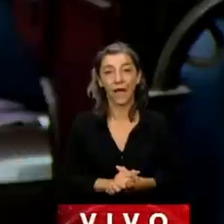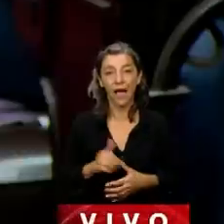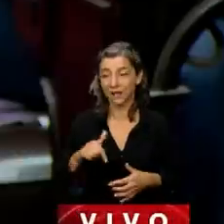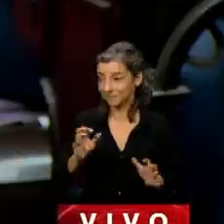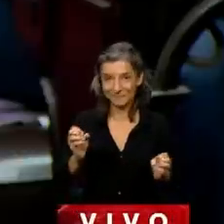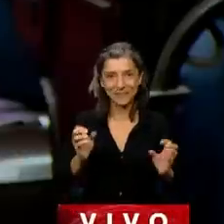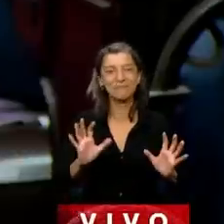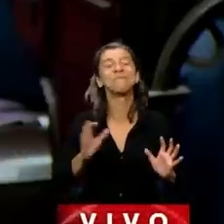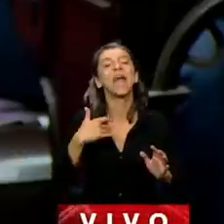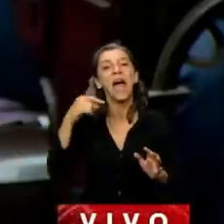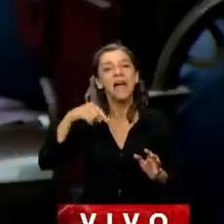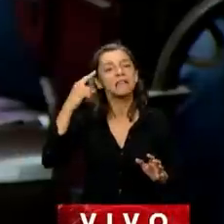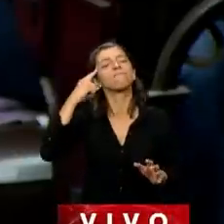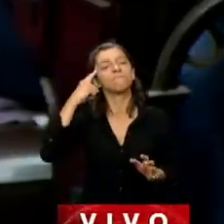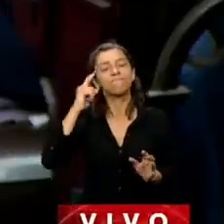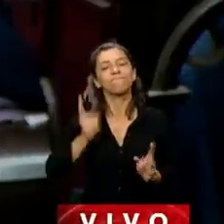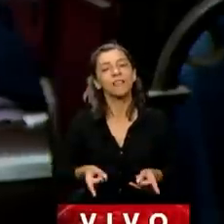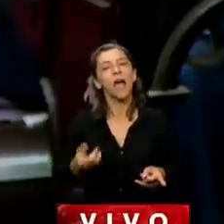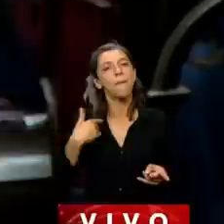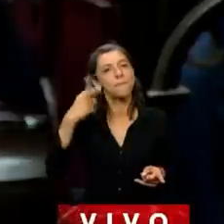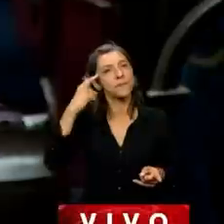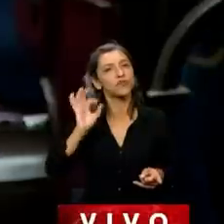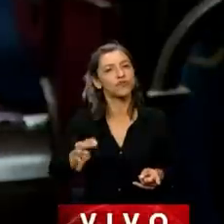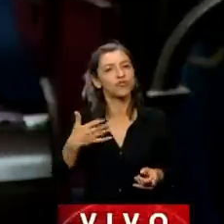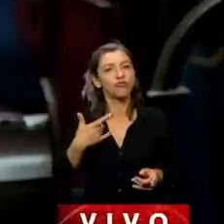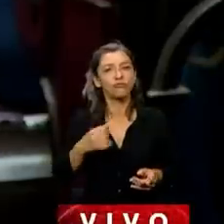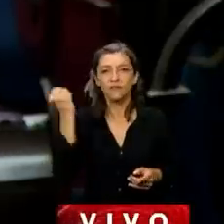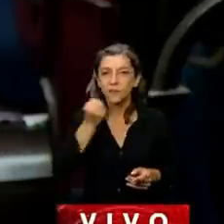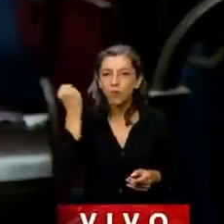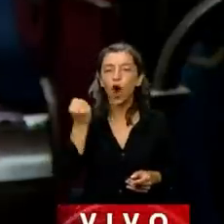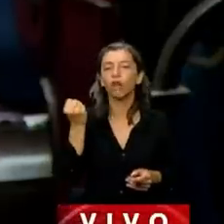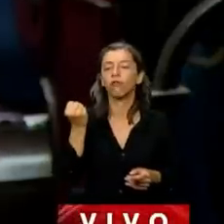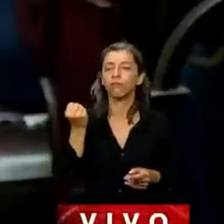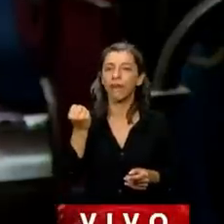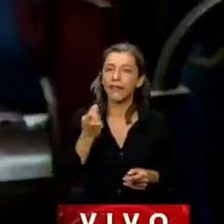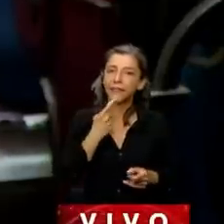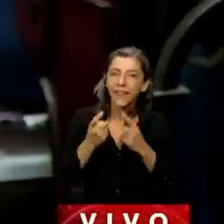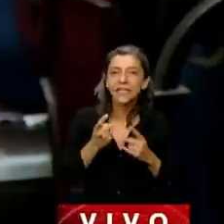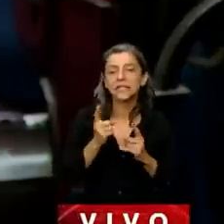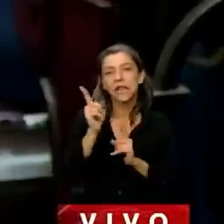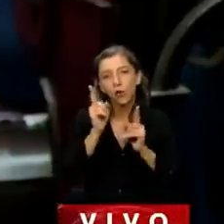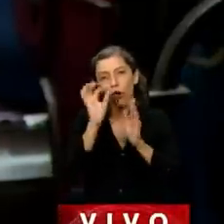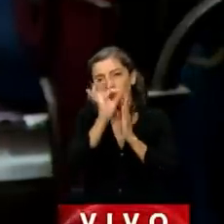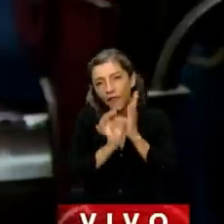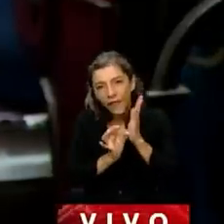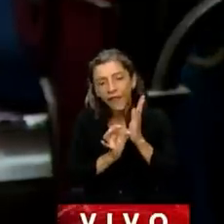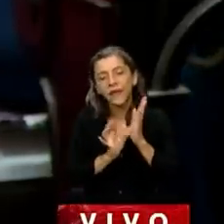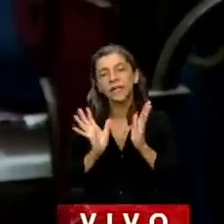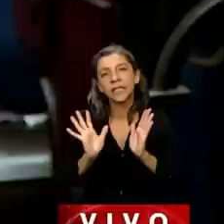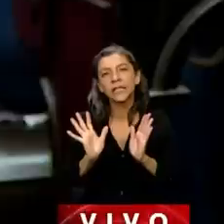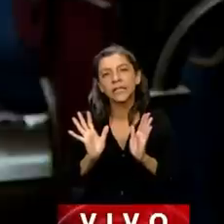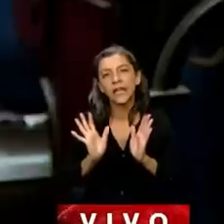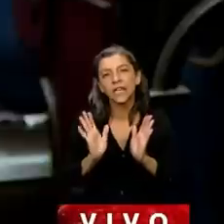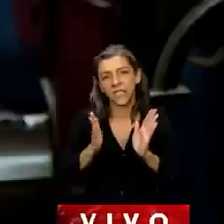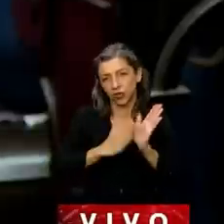Ahora ya estamos. Bueno, creo también que es importante destacar algunos sesgos y detalles que hacen